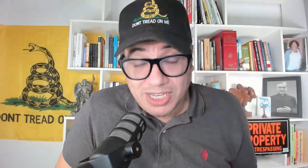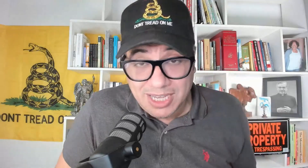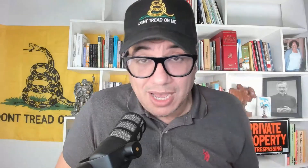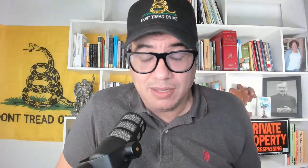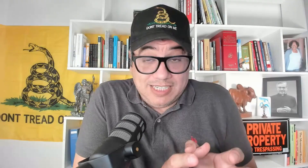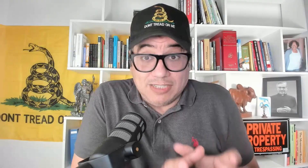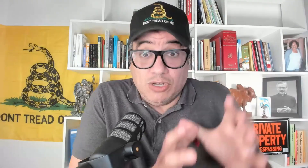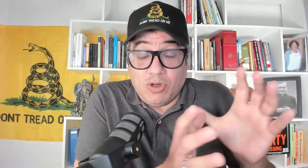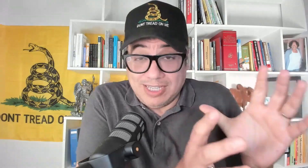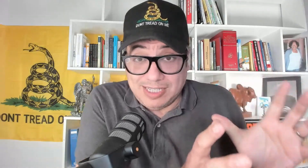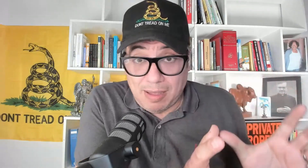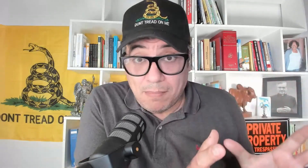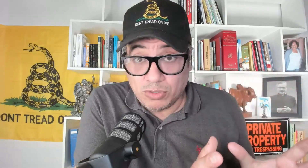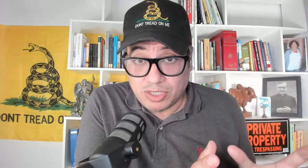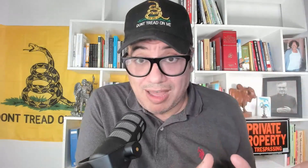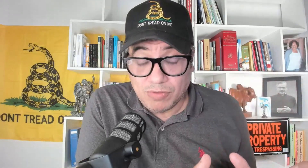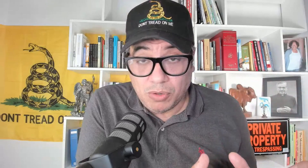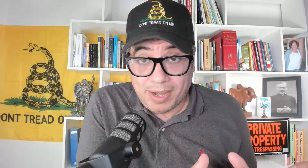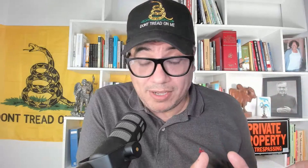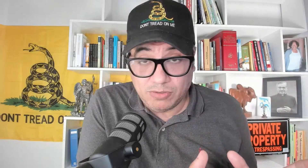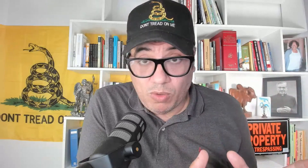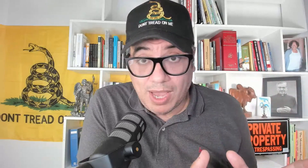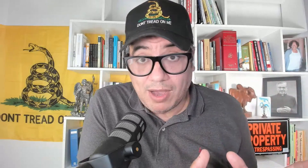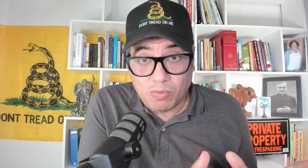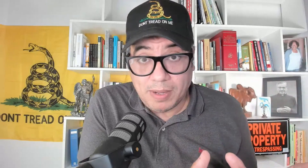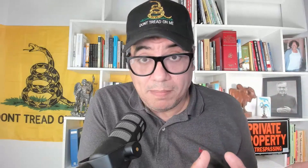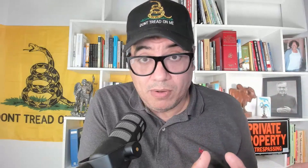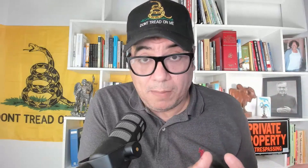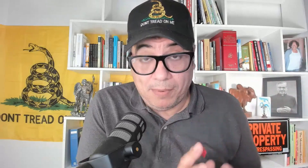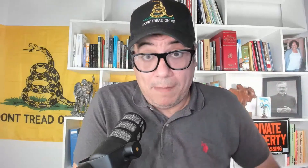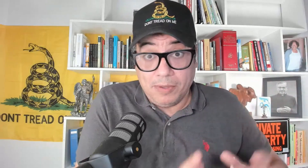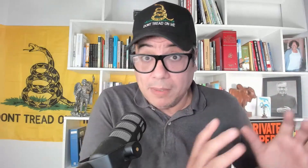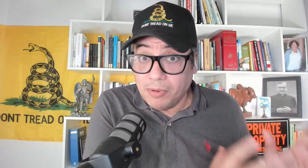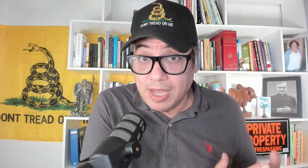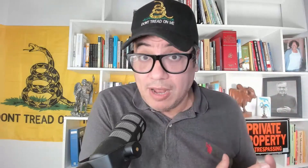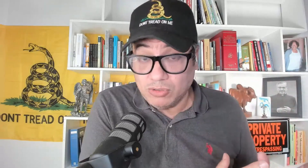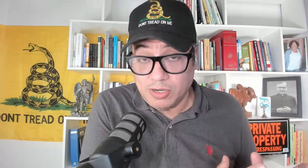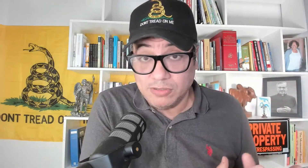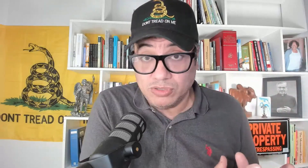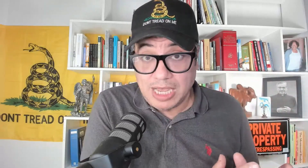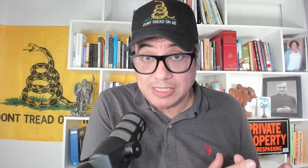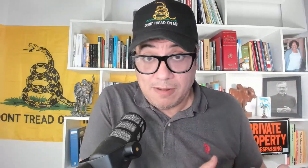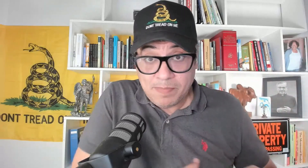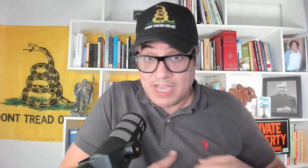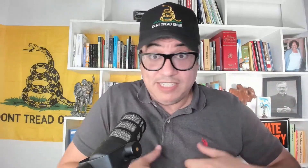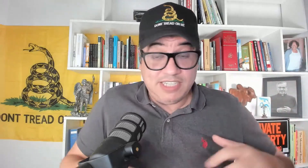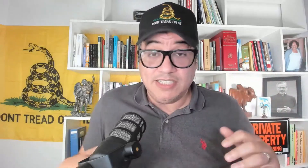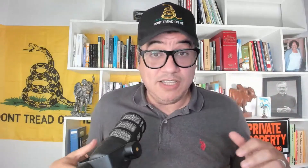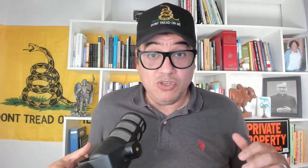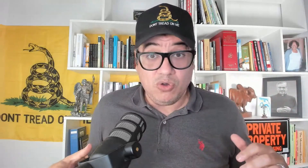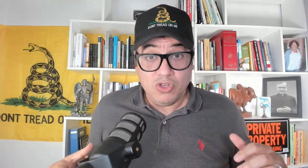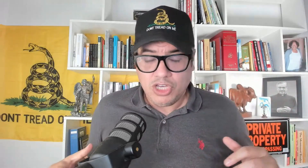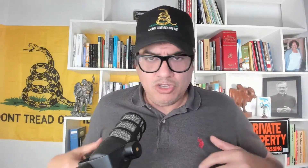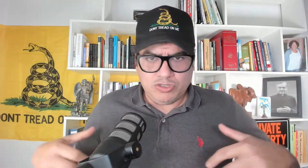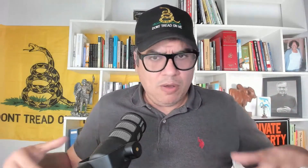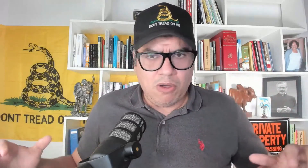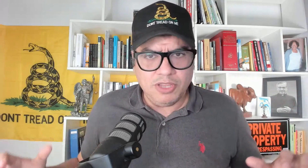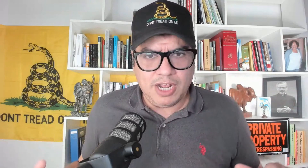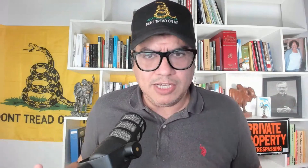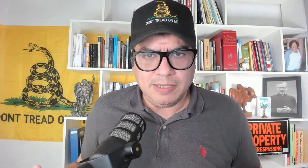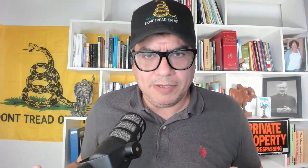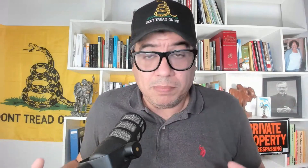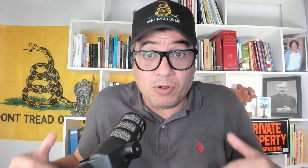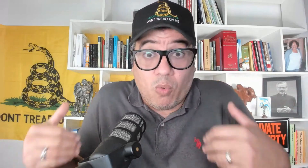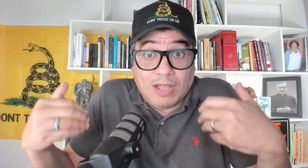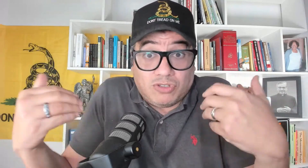tecnología si eso es lo que te están mostrando para que tú vas a comer mejor pero después de poner al otro entusiasta que sé si entendió y yo sí